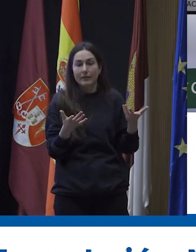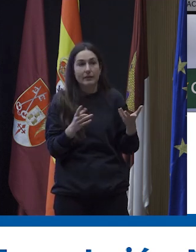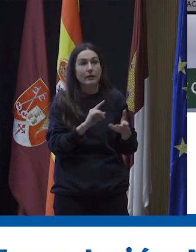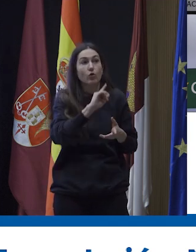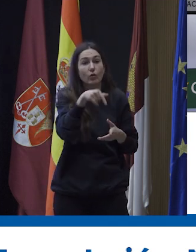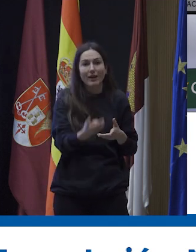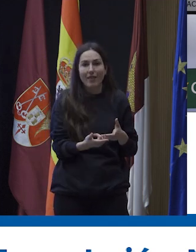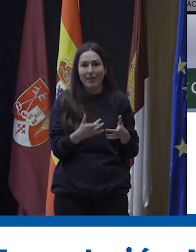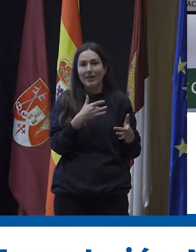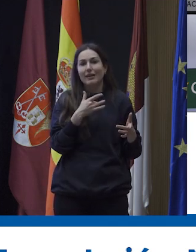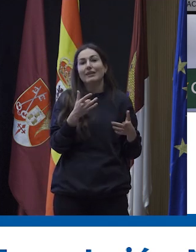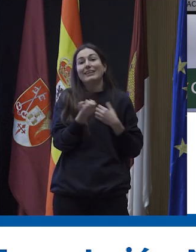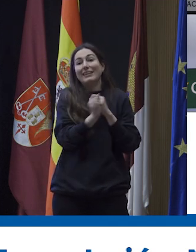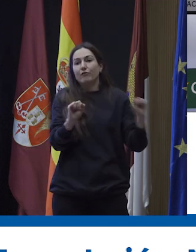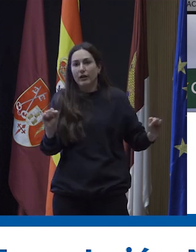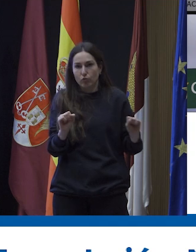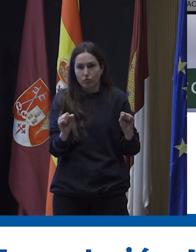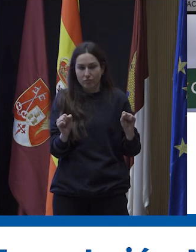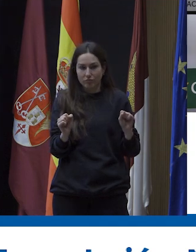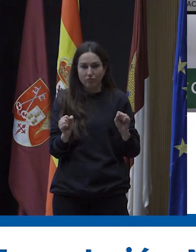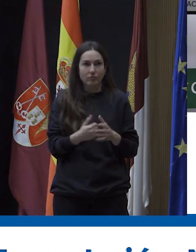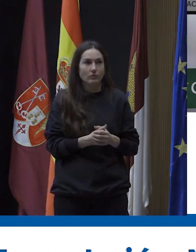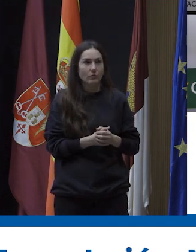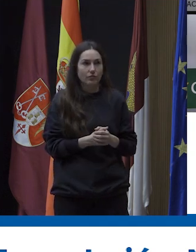a los síndromes coronarios agudos y a los infartos.